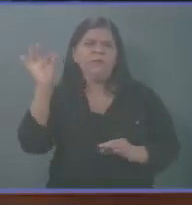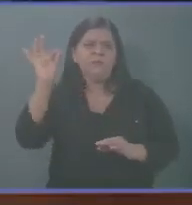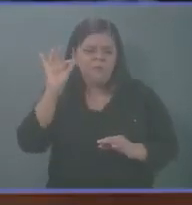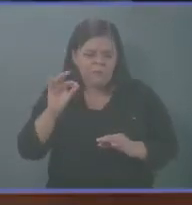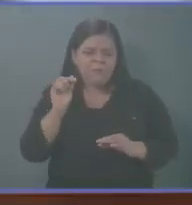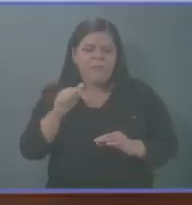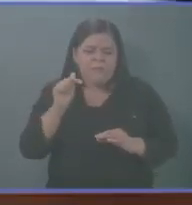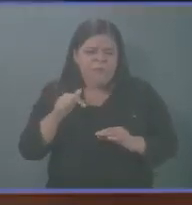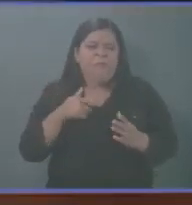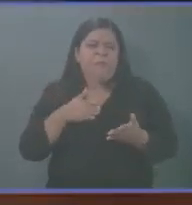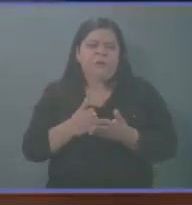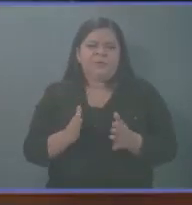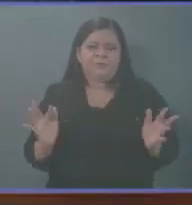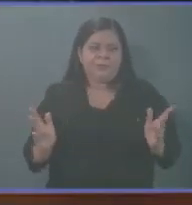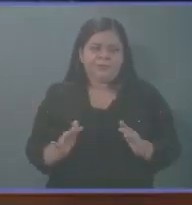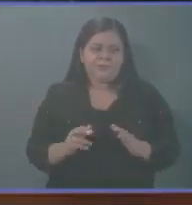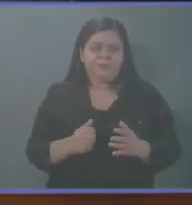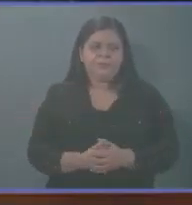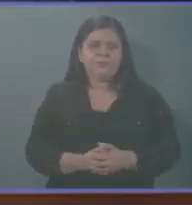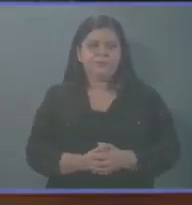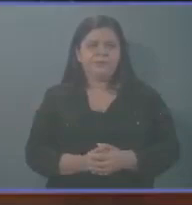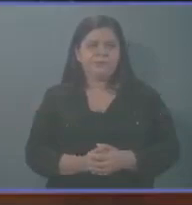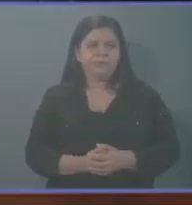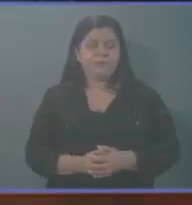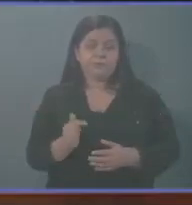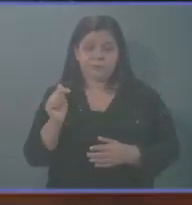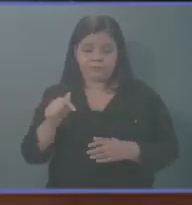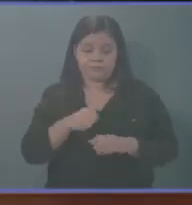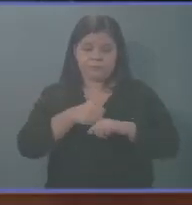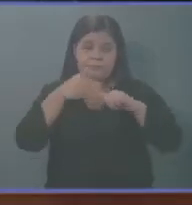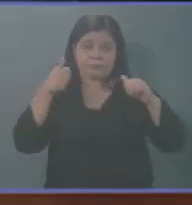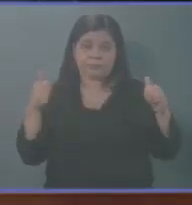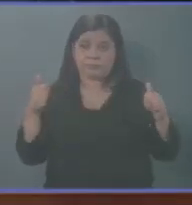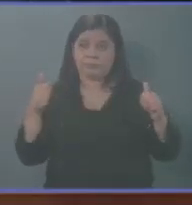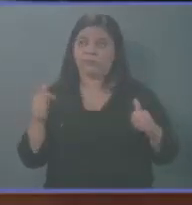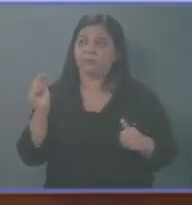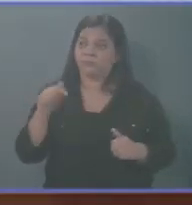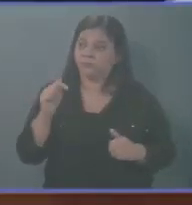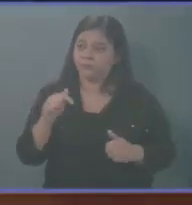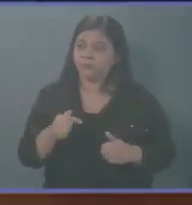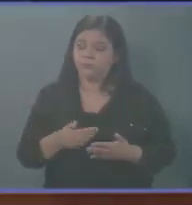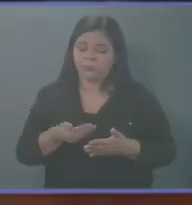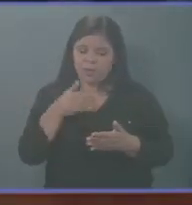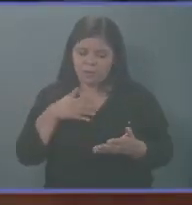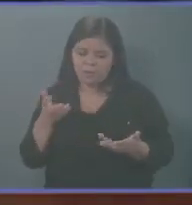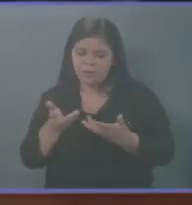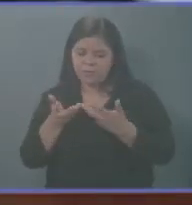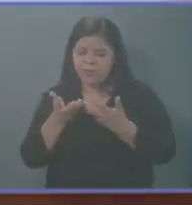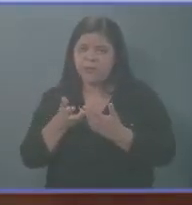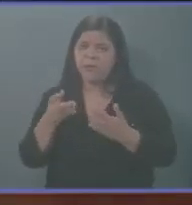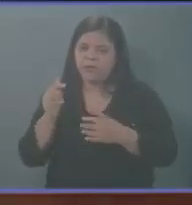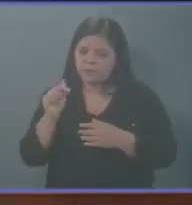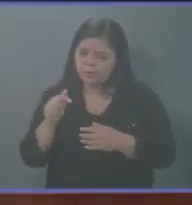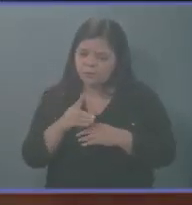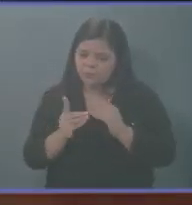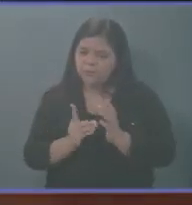que ahí estuvieron en esa reunión de esa mañana. Ahí hay ex colegas de nosotros que ahí